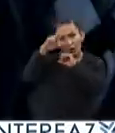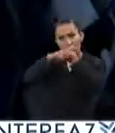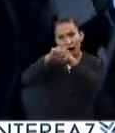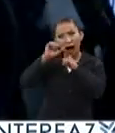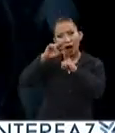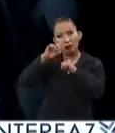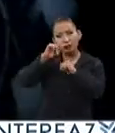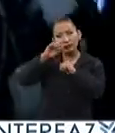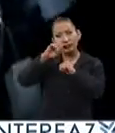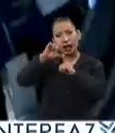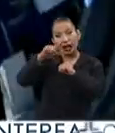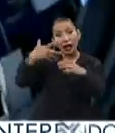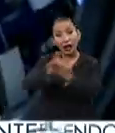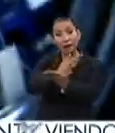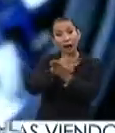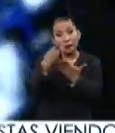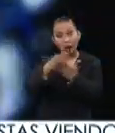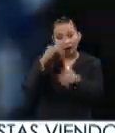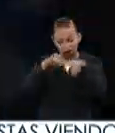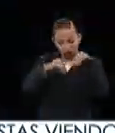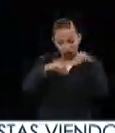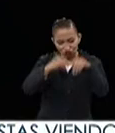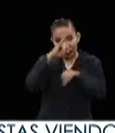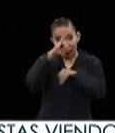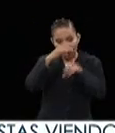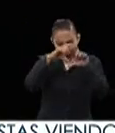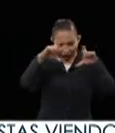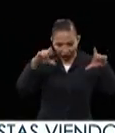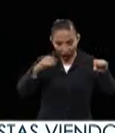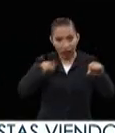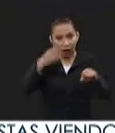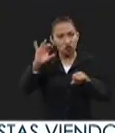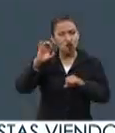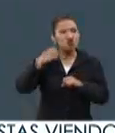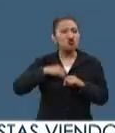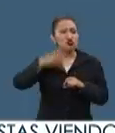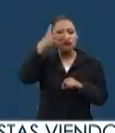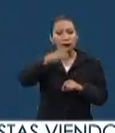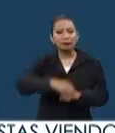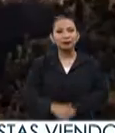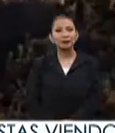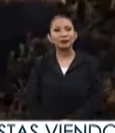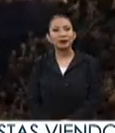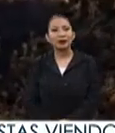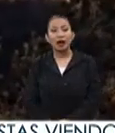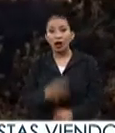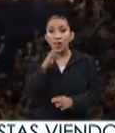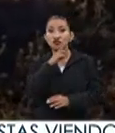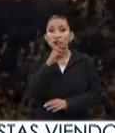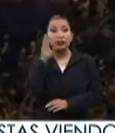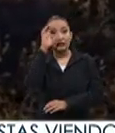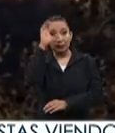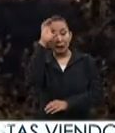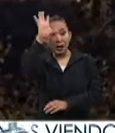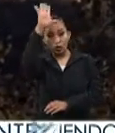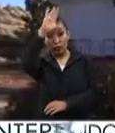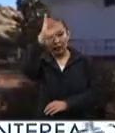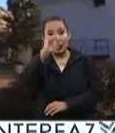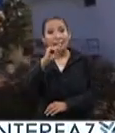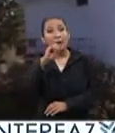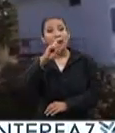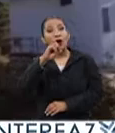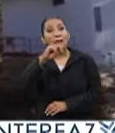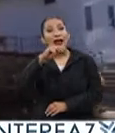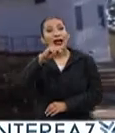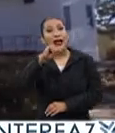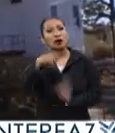Europeo Austral gana el premio a la reconstrucción de una imagen astronómica. El noticiero científico cultural